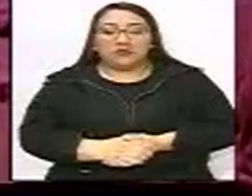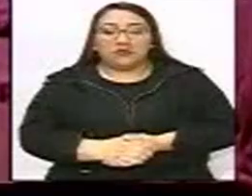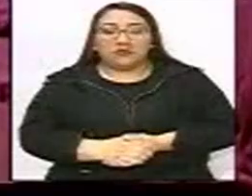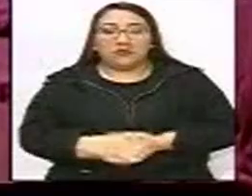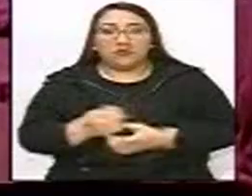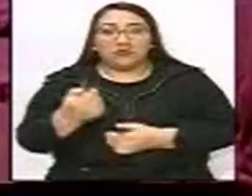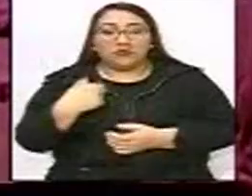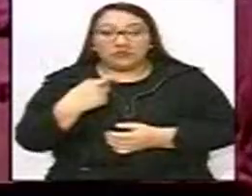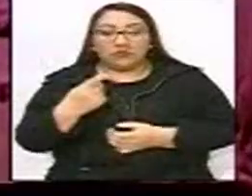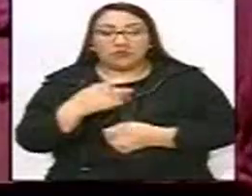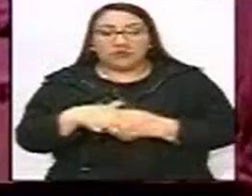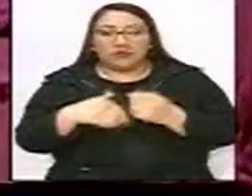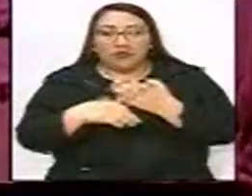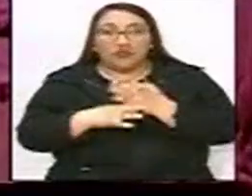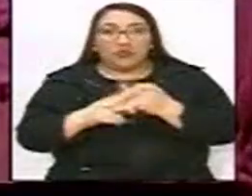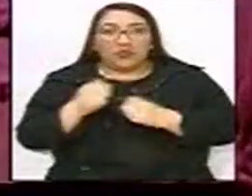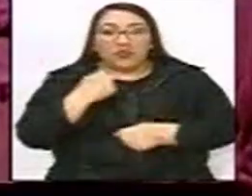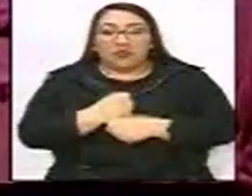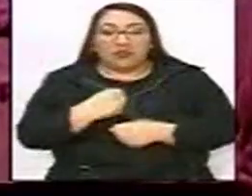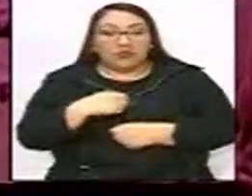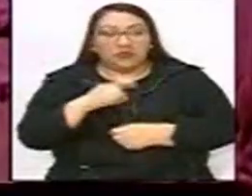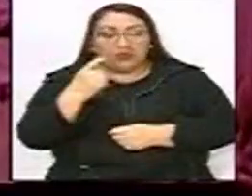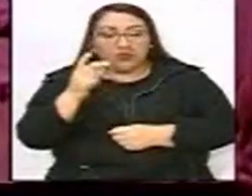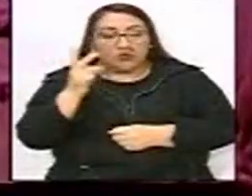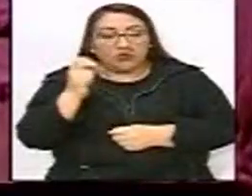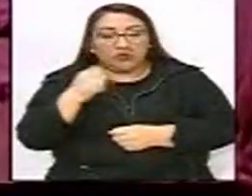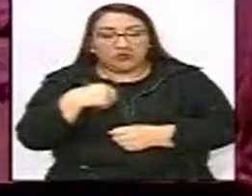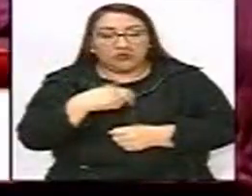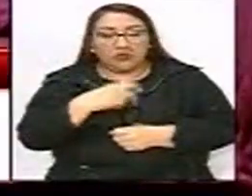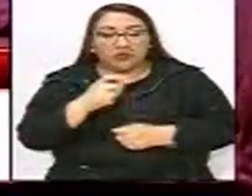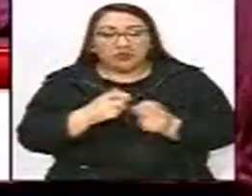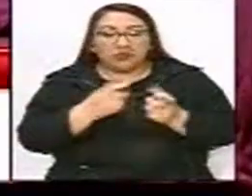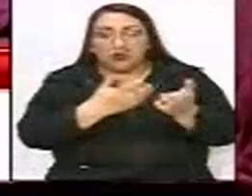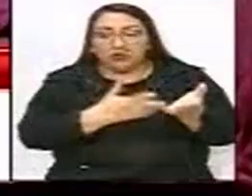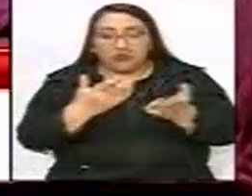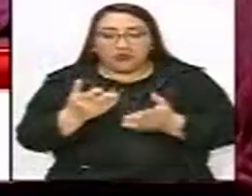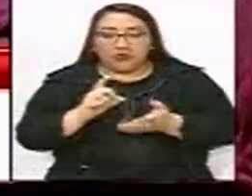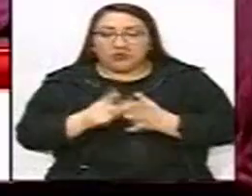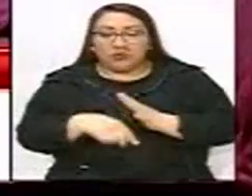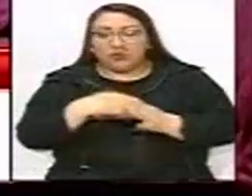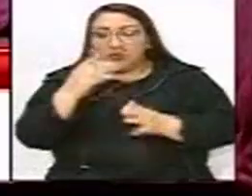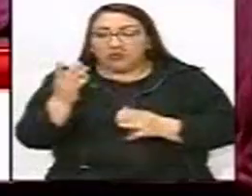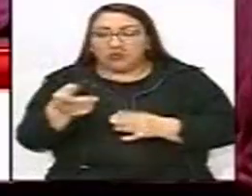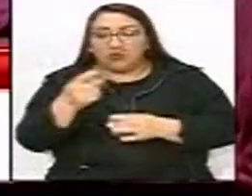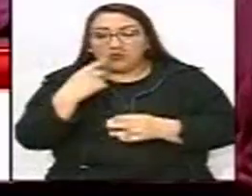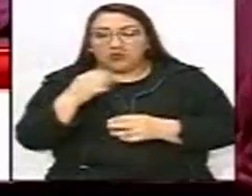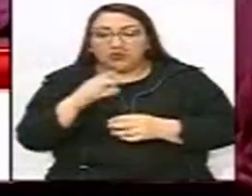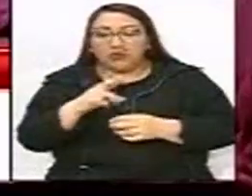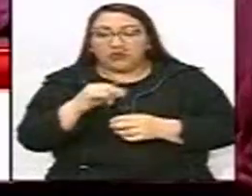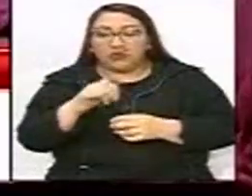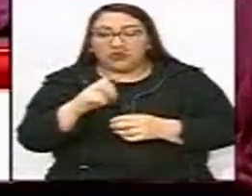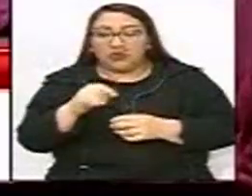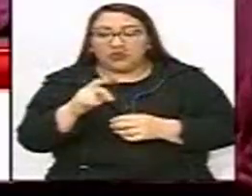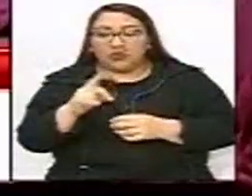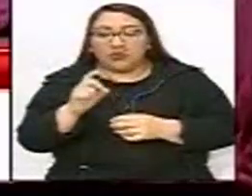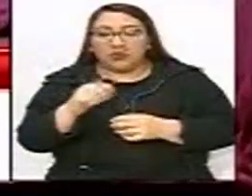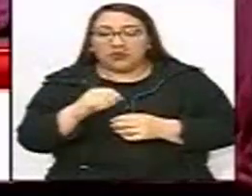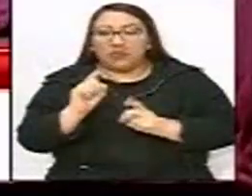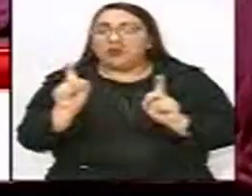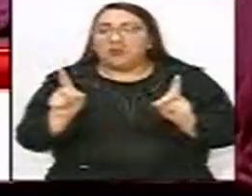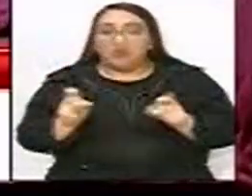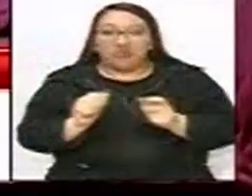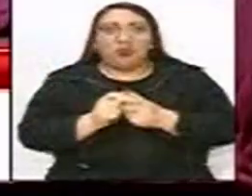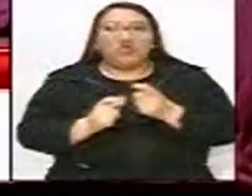Como metodología de trabajo, primero escucharemos a nuestros invitados y luego se abrirá una ronda de preguntas para los